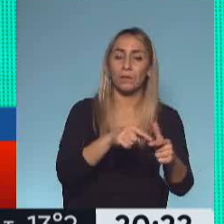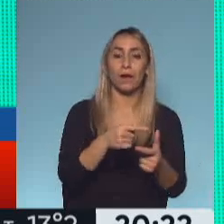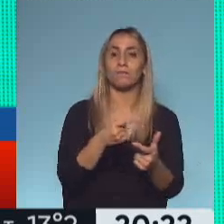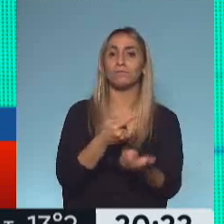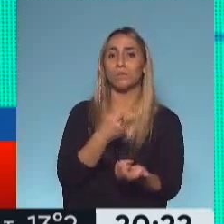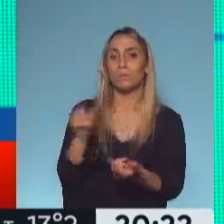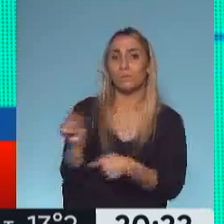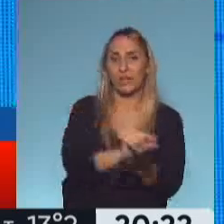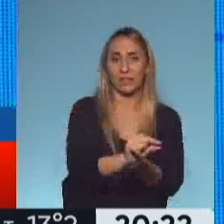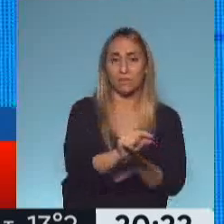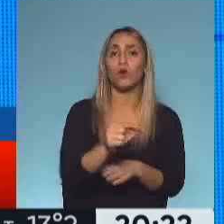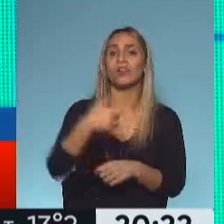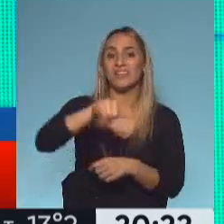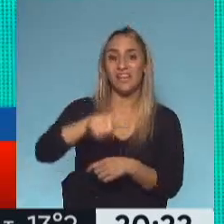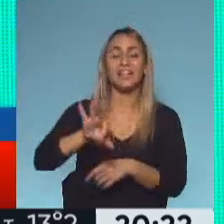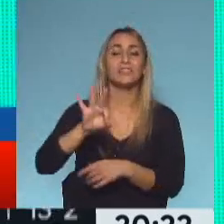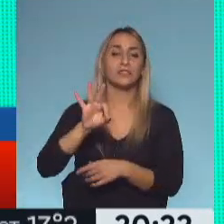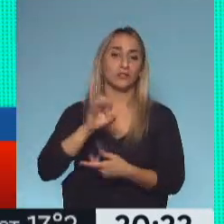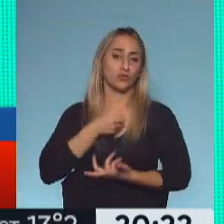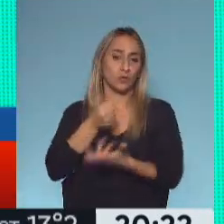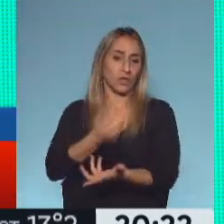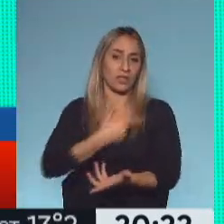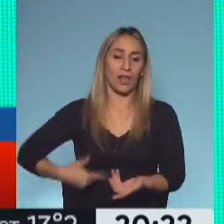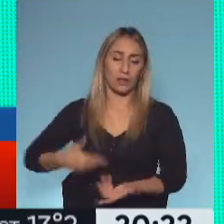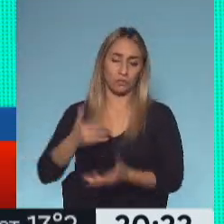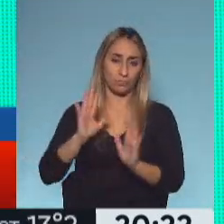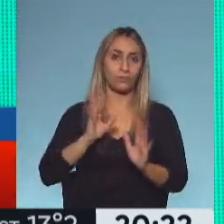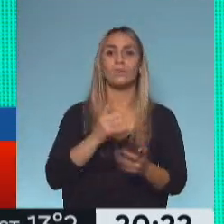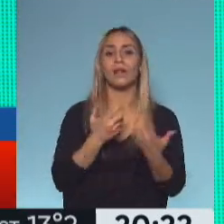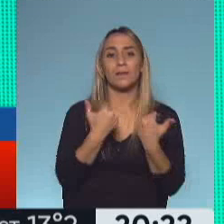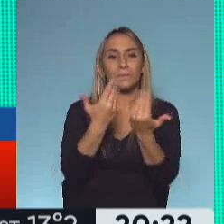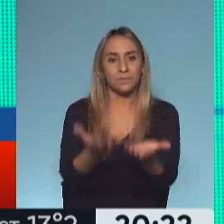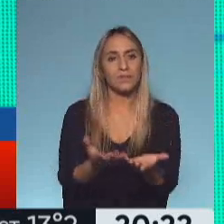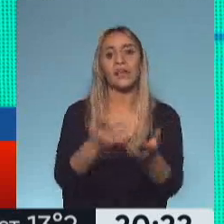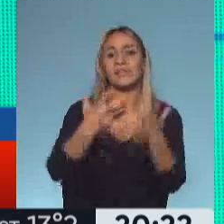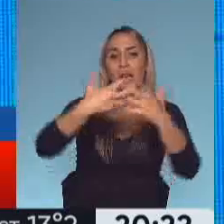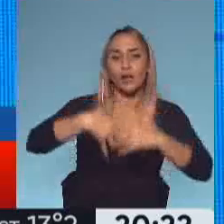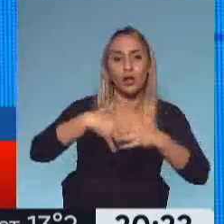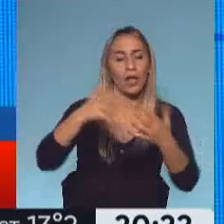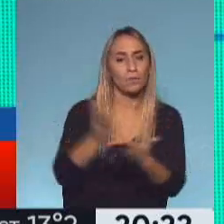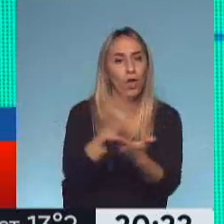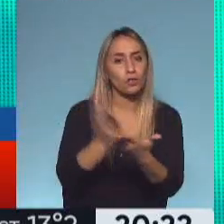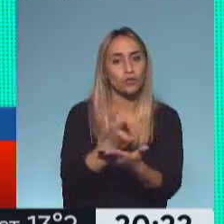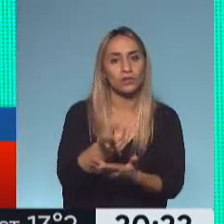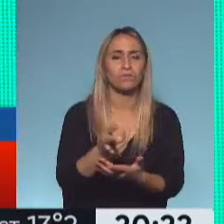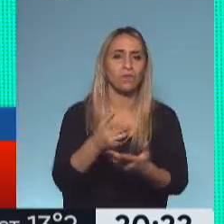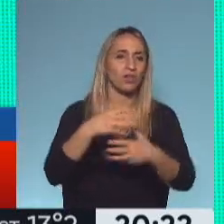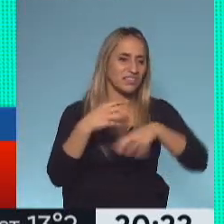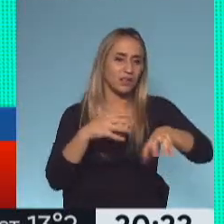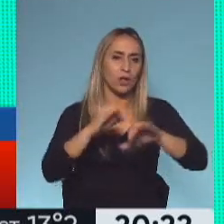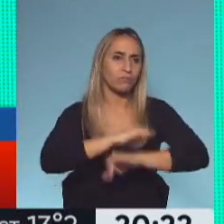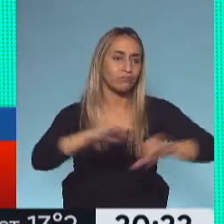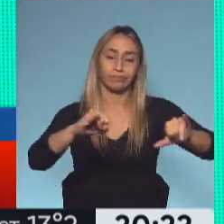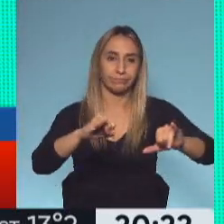subsidiada para el sector cooperativo que presta servicios vinculados a las tecnologías, a las TIC, un sector que no está muy difundido, está